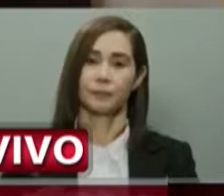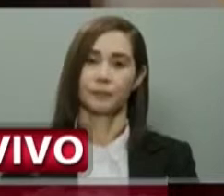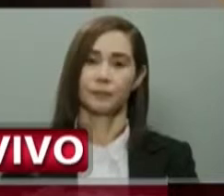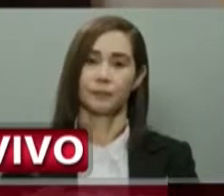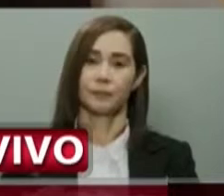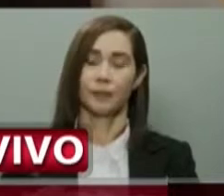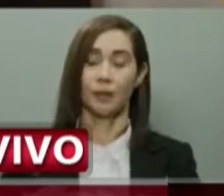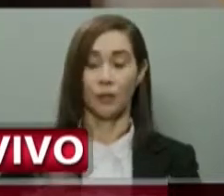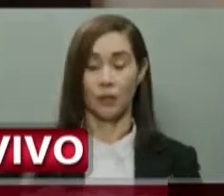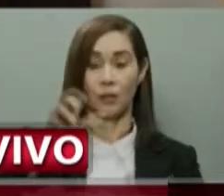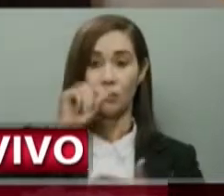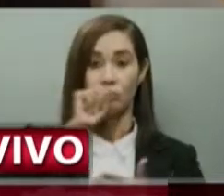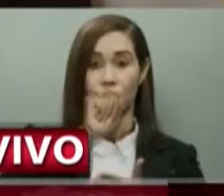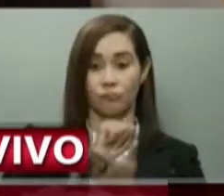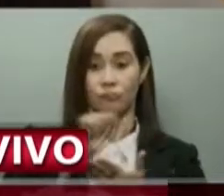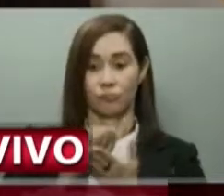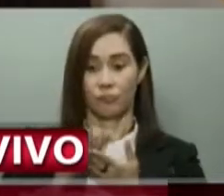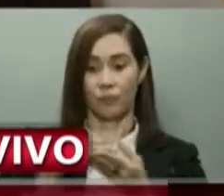de distribución